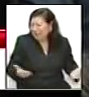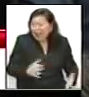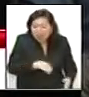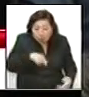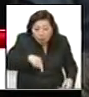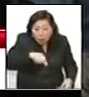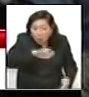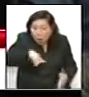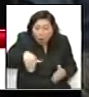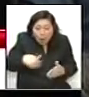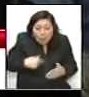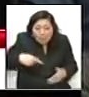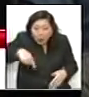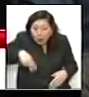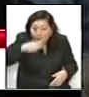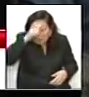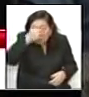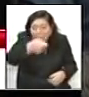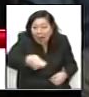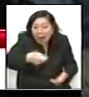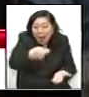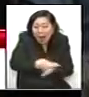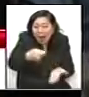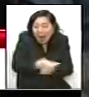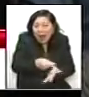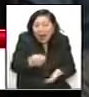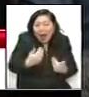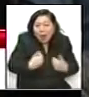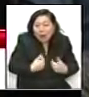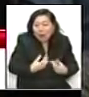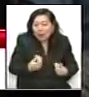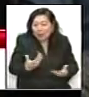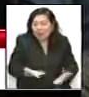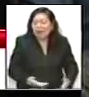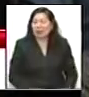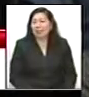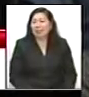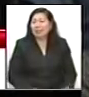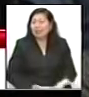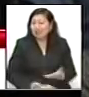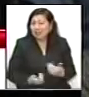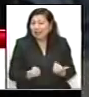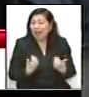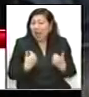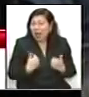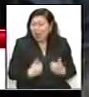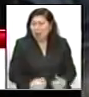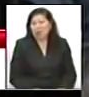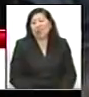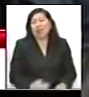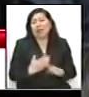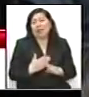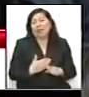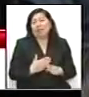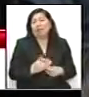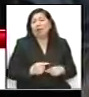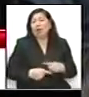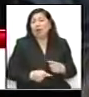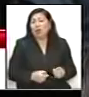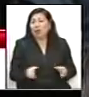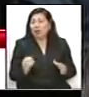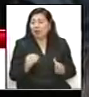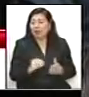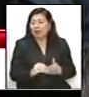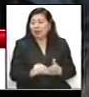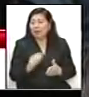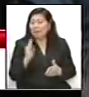Estado, todos nosotros, el pueblo peruano, tiene que gastar plata en abogados, así como tiene que gastar plata en abogados para defendernos de las demandas de las